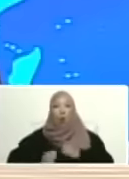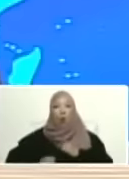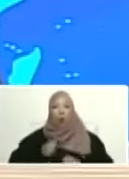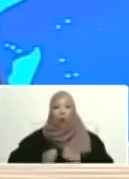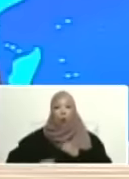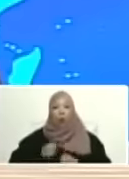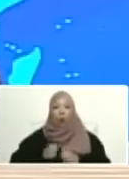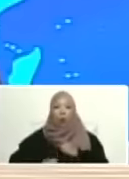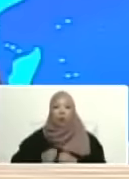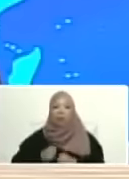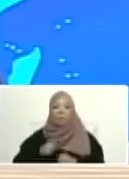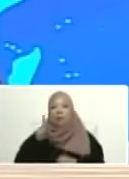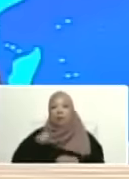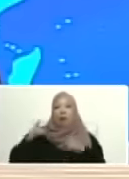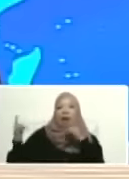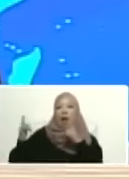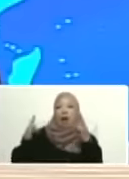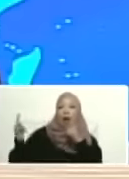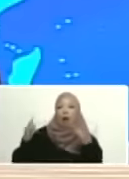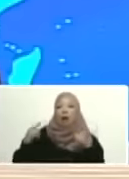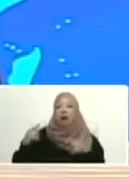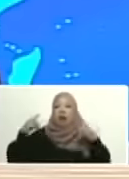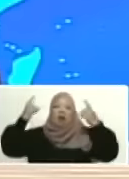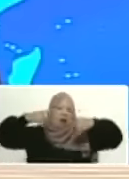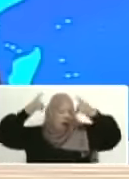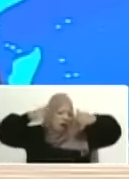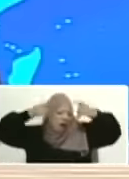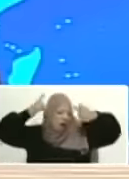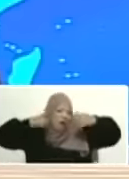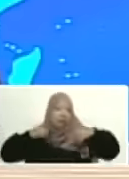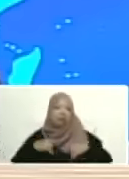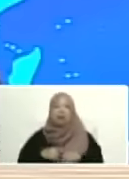en música pop, en rock.